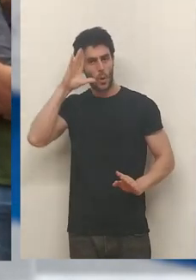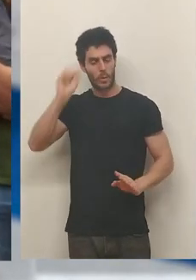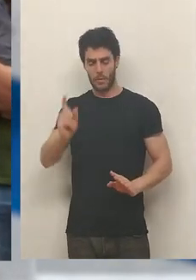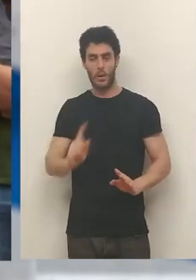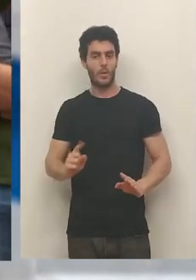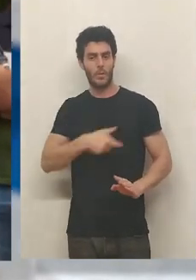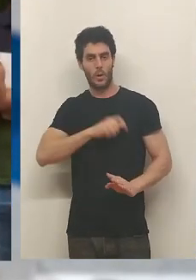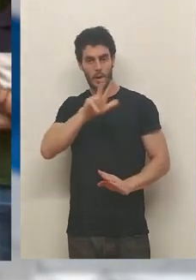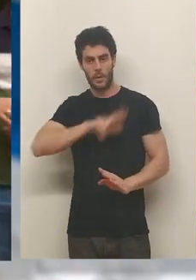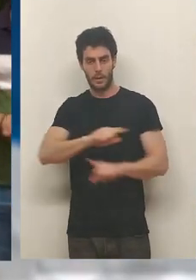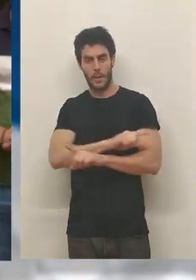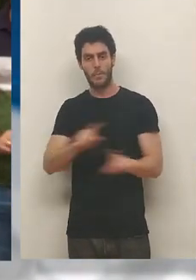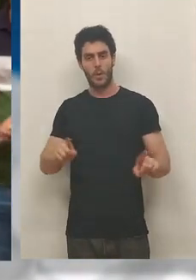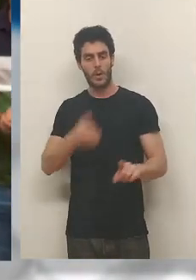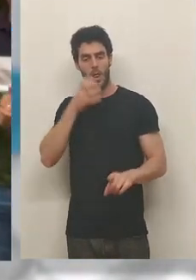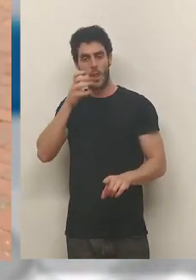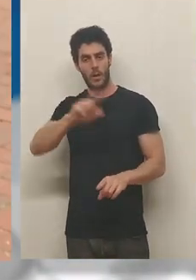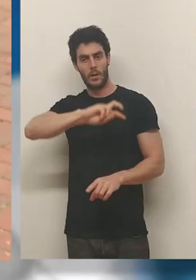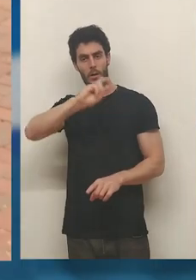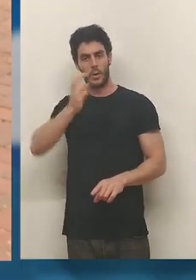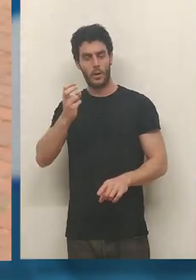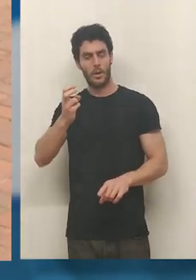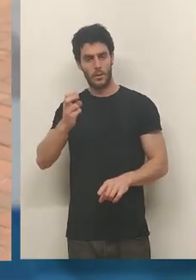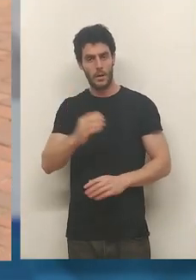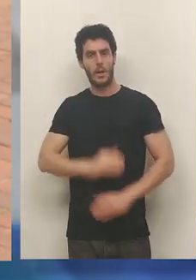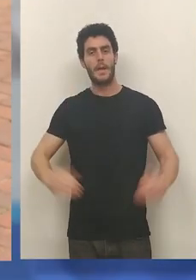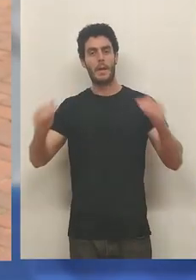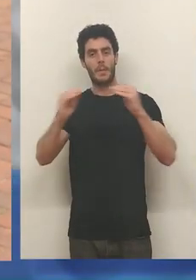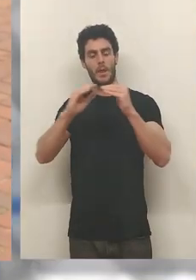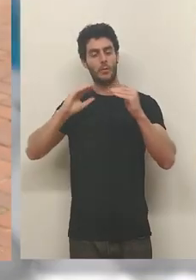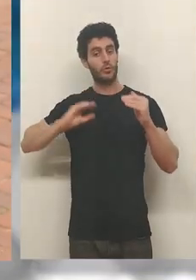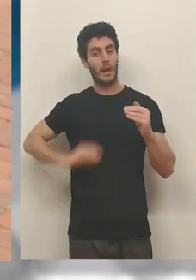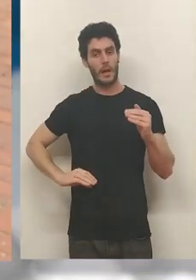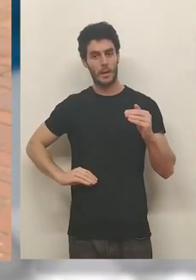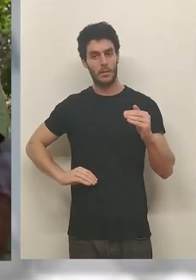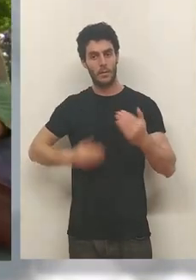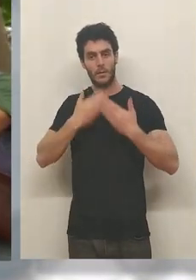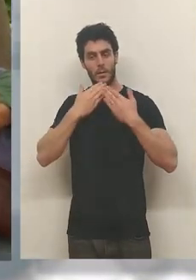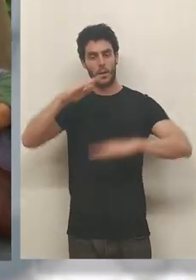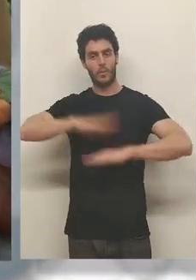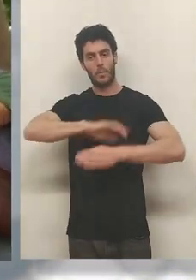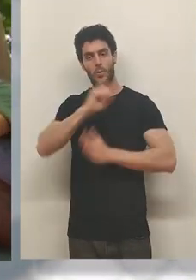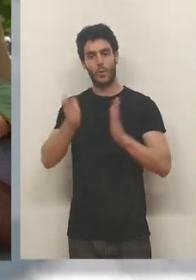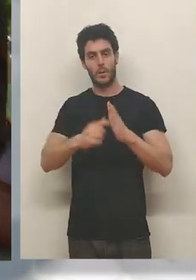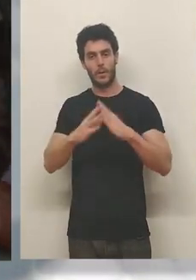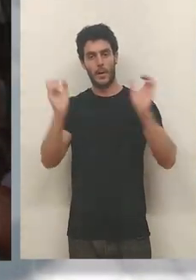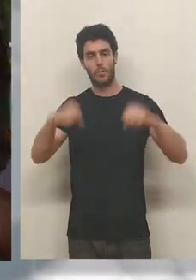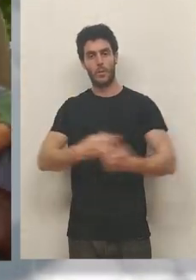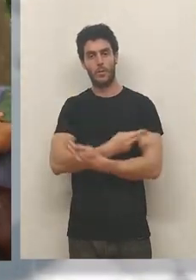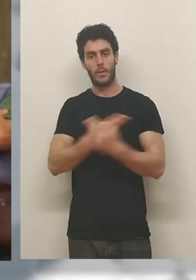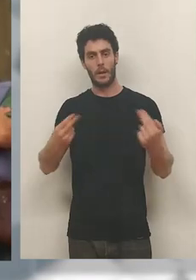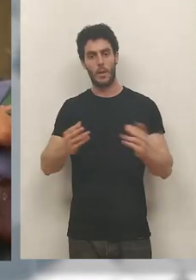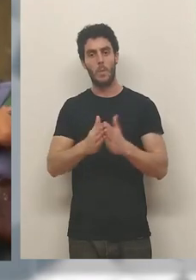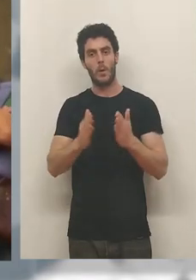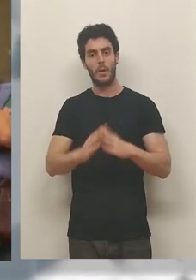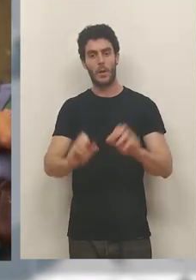considerados los Guardias Civiles y los Policías Nacionales. Otra de sus reivindicaciones es la plena equiparación salarial mediante el cumplimiento íntegro